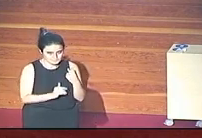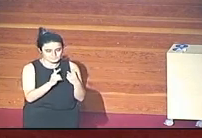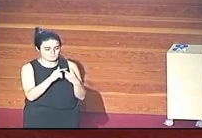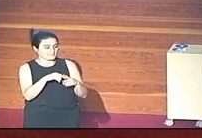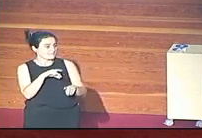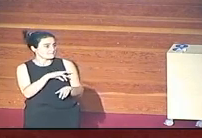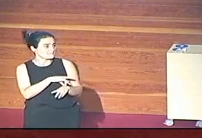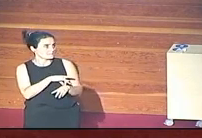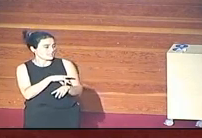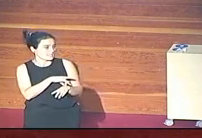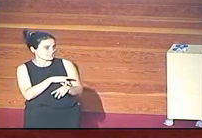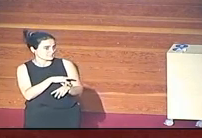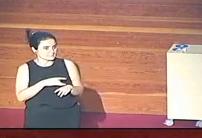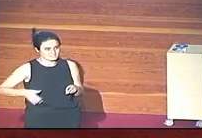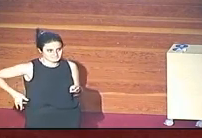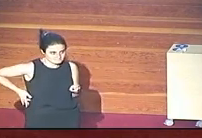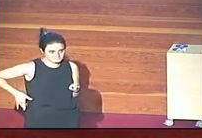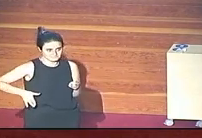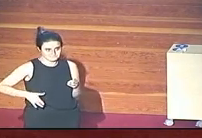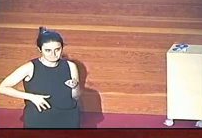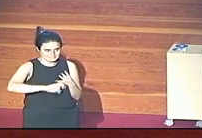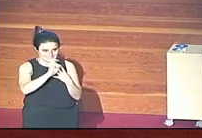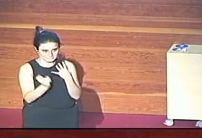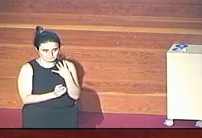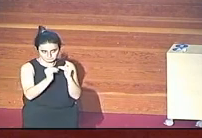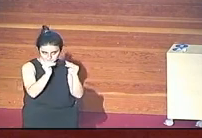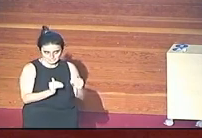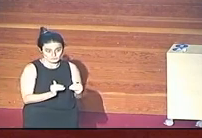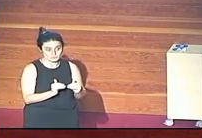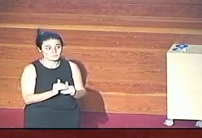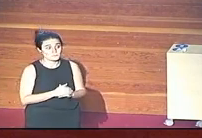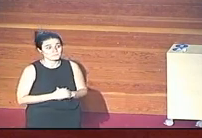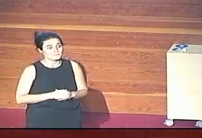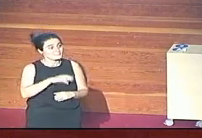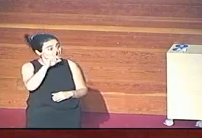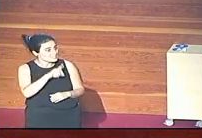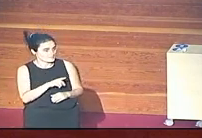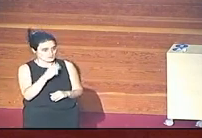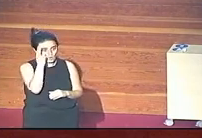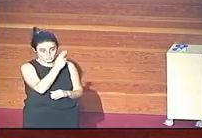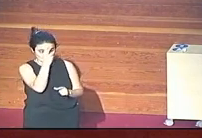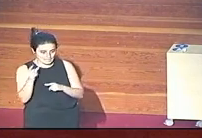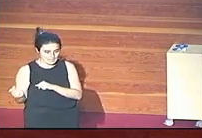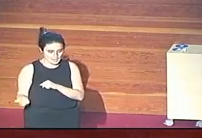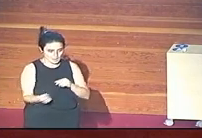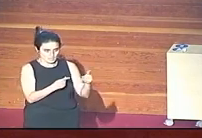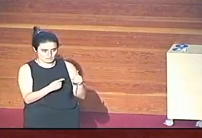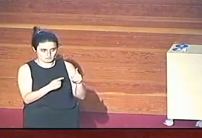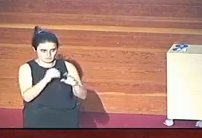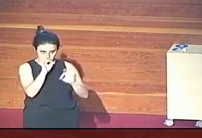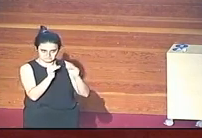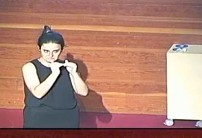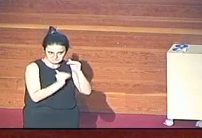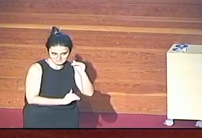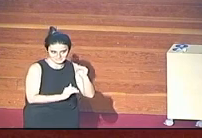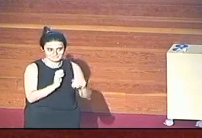enfermedades renales hepáticas incluso se han visto que los ingresos hospitalarios disminuyen y es que los espacios